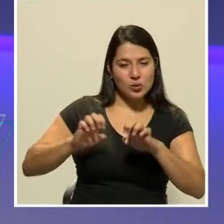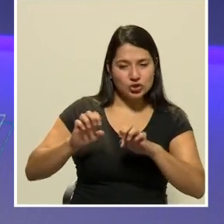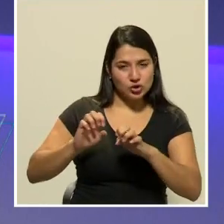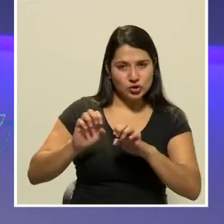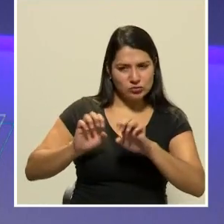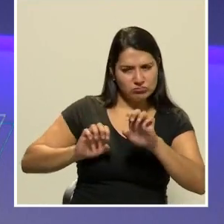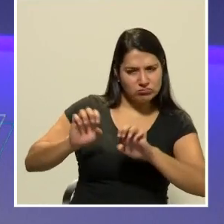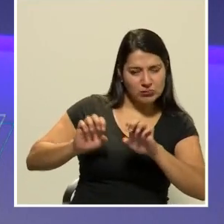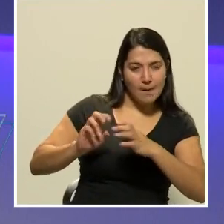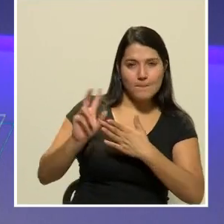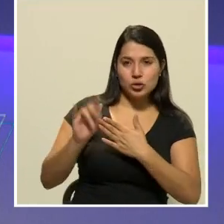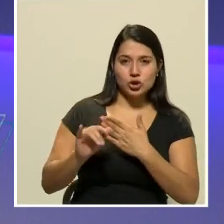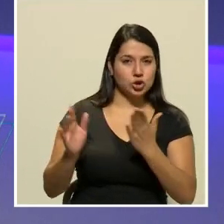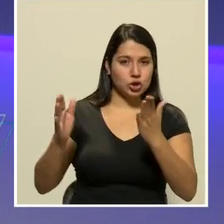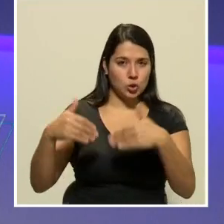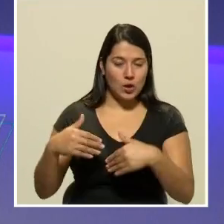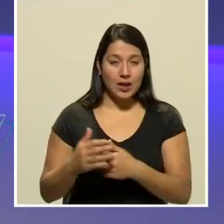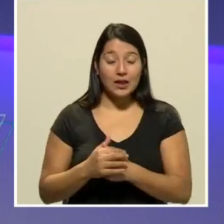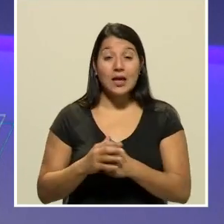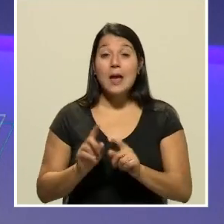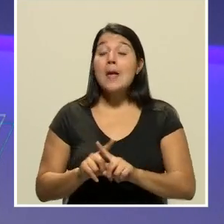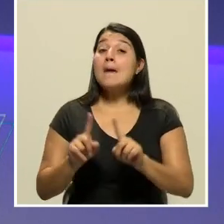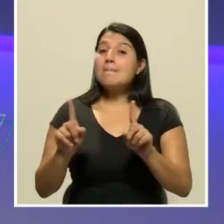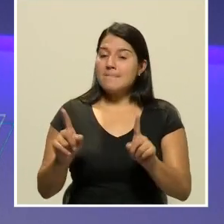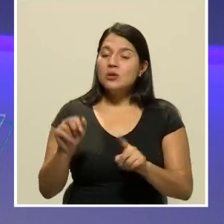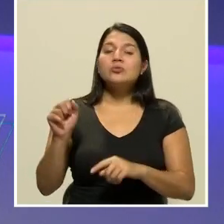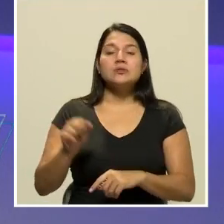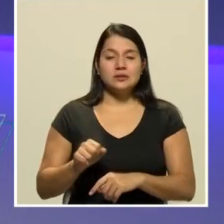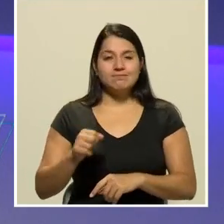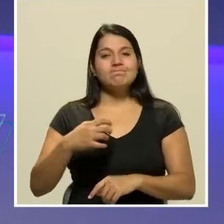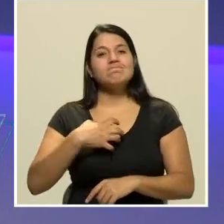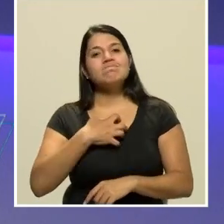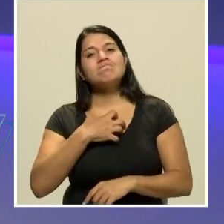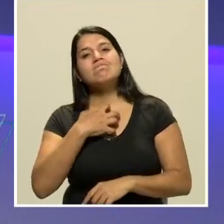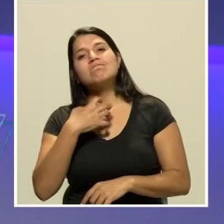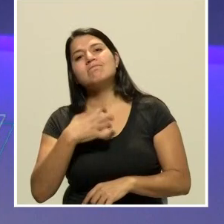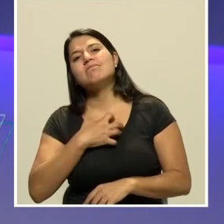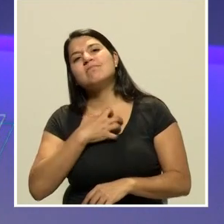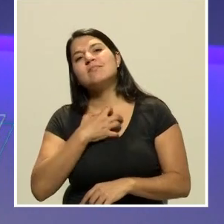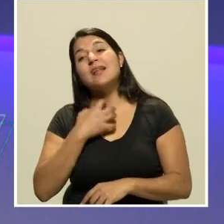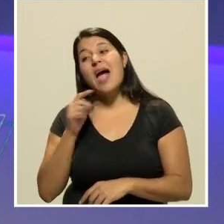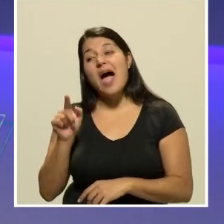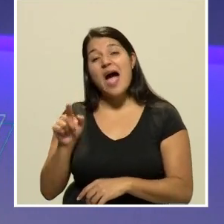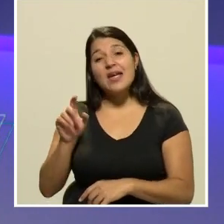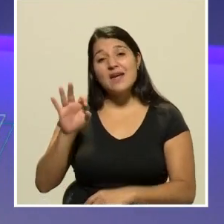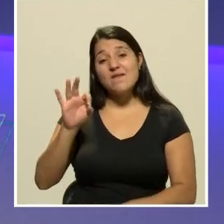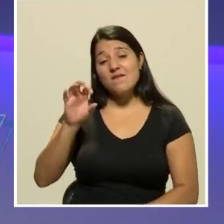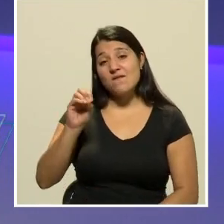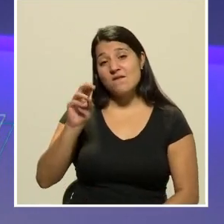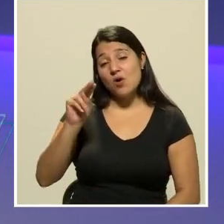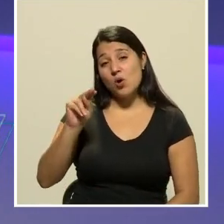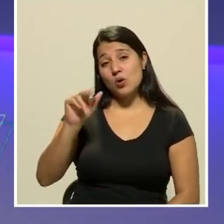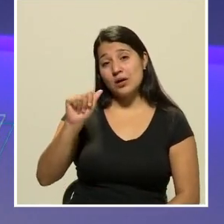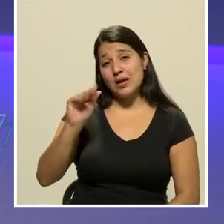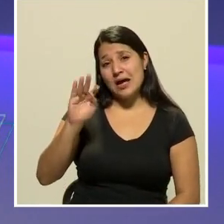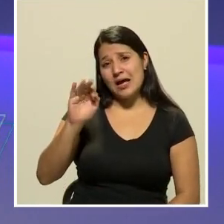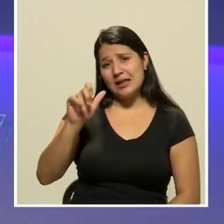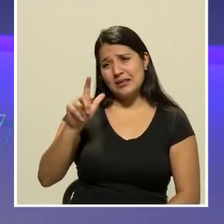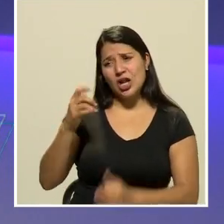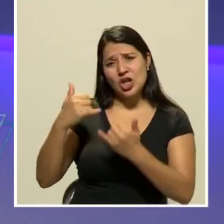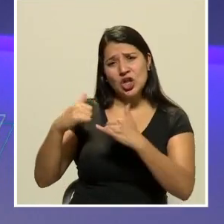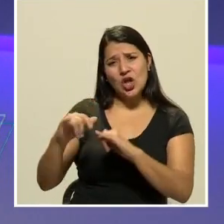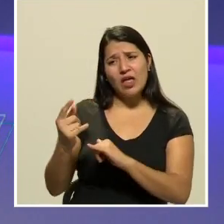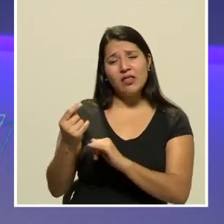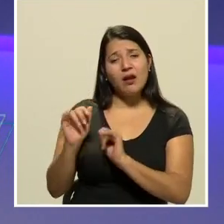proyectos. Pero digamos, la gran queja es de que los fondos, muchos, la mayoría, siguen sentados en